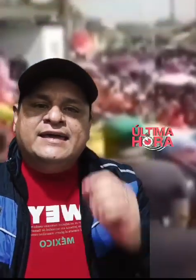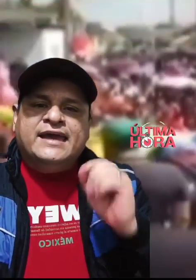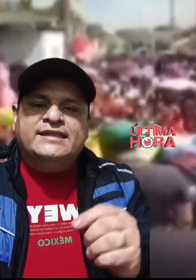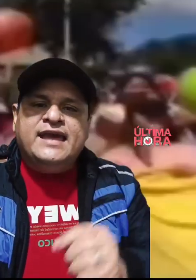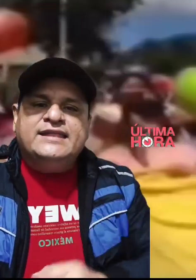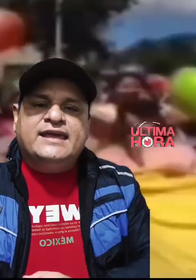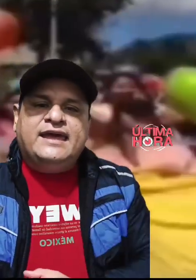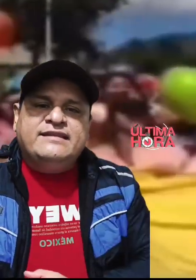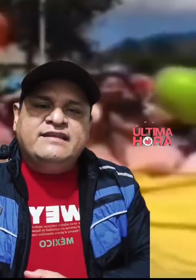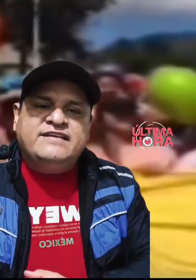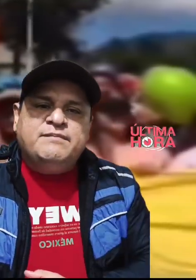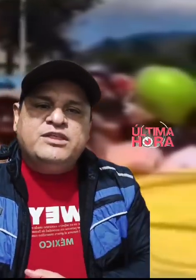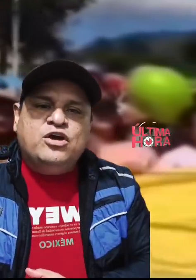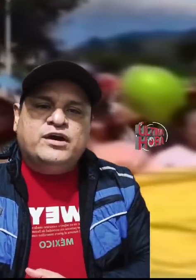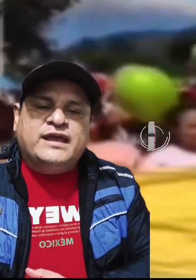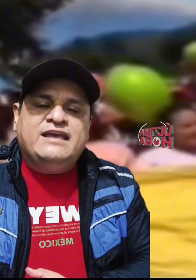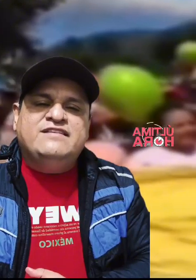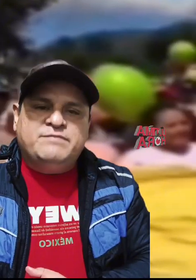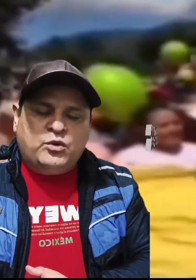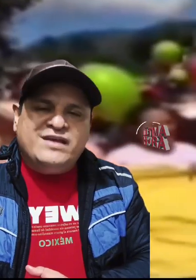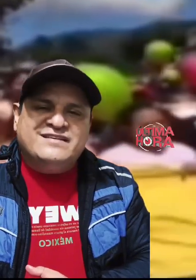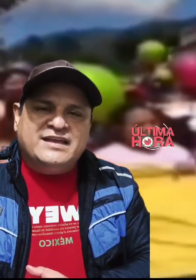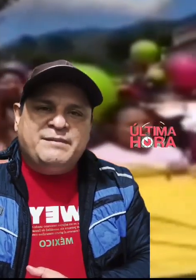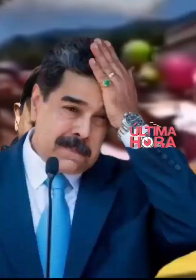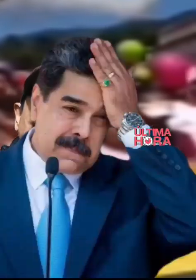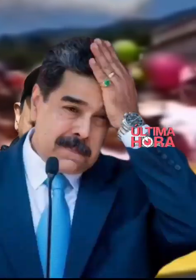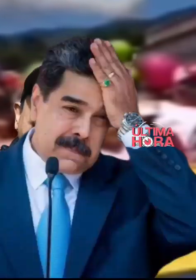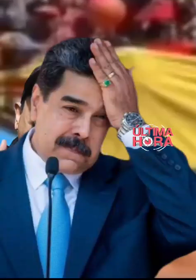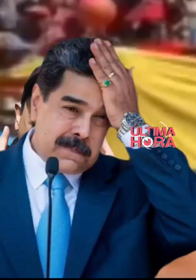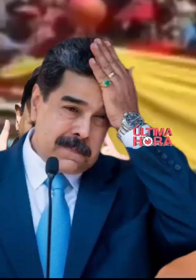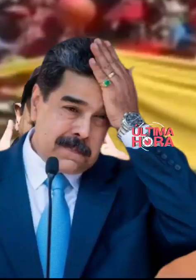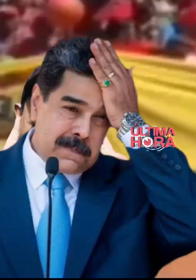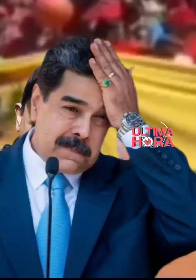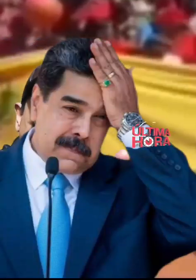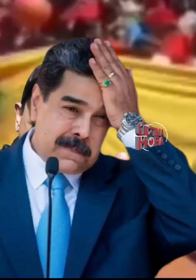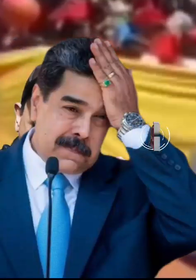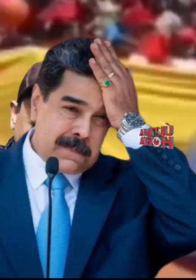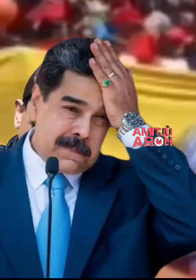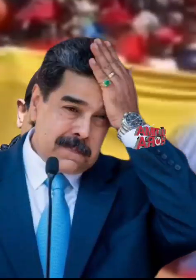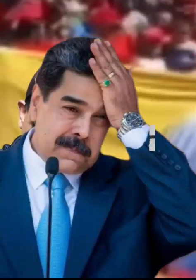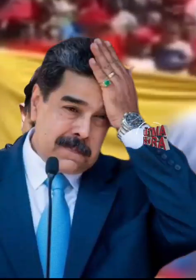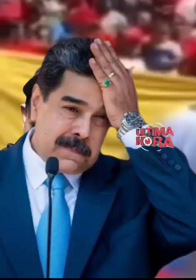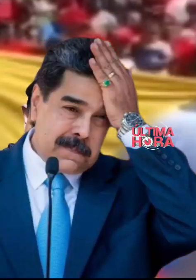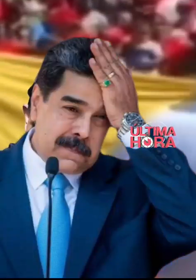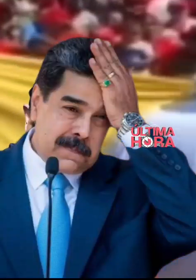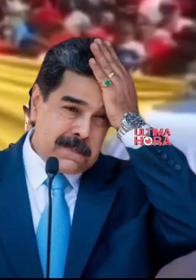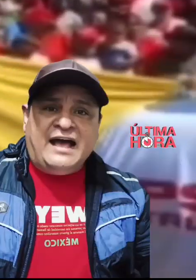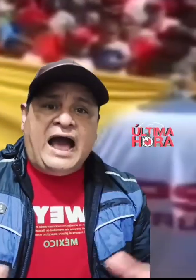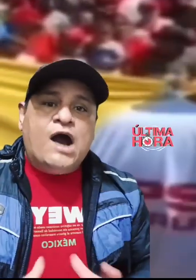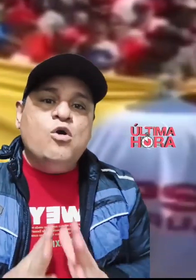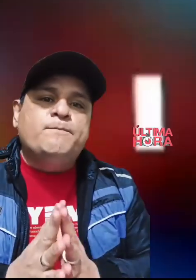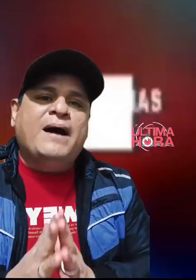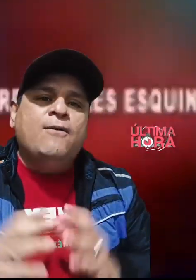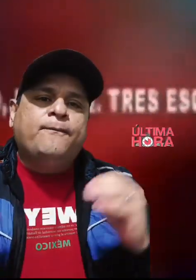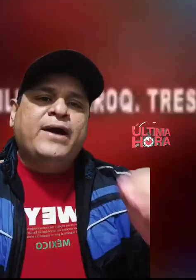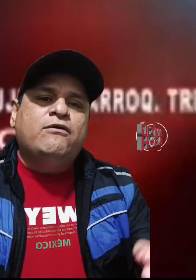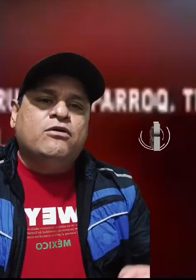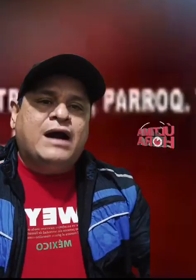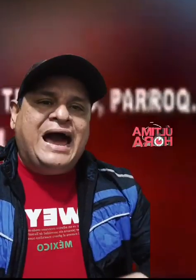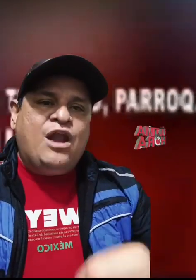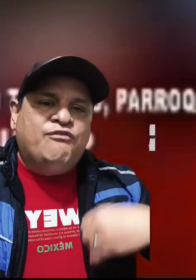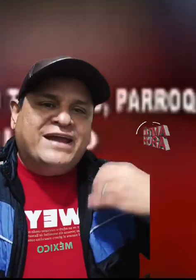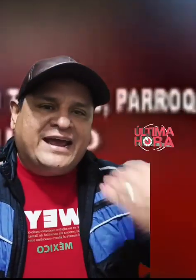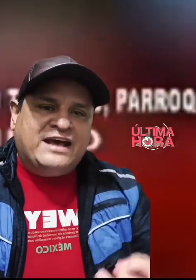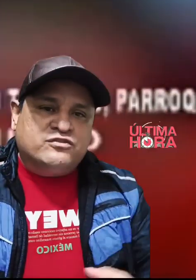popularidad que tiene este ser mediocre y sinvergüenza llamado Nicolás Maduro, que con aire de grandeza aún va un